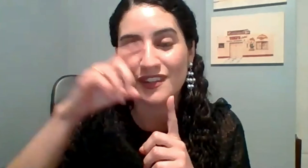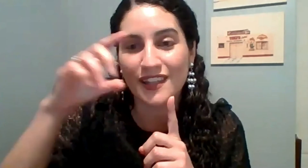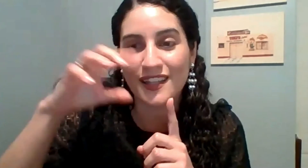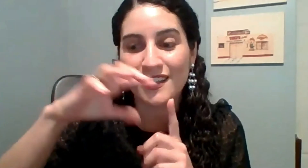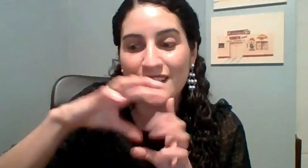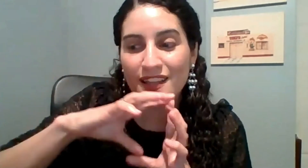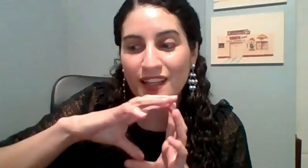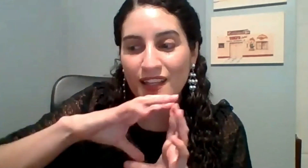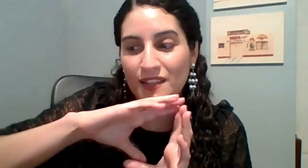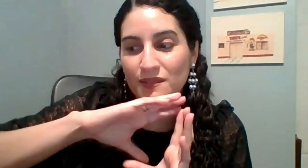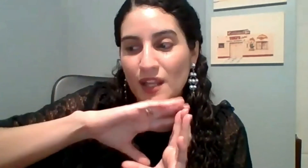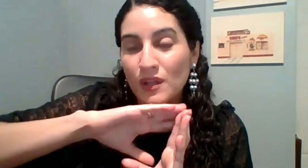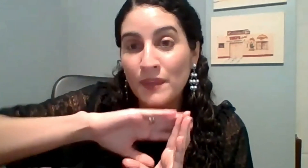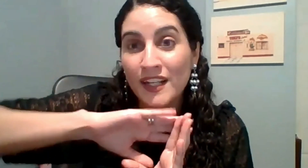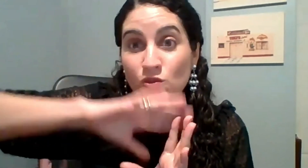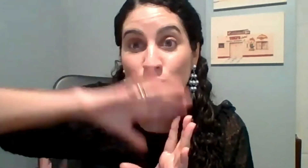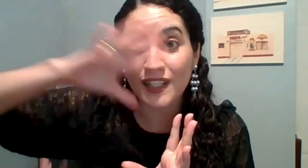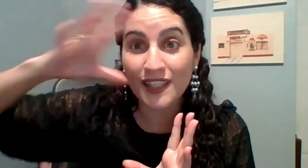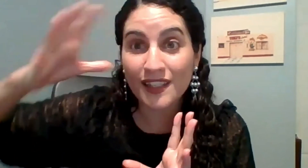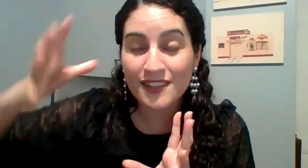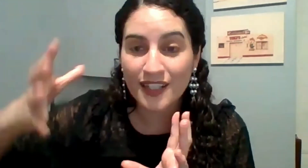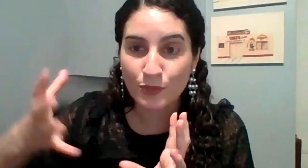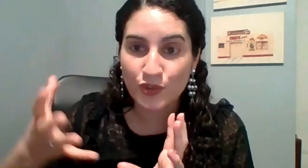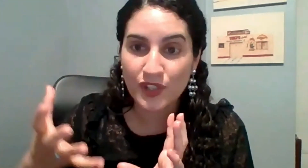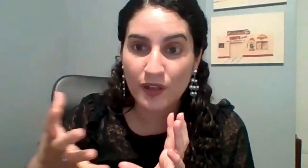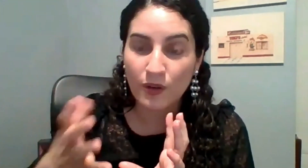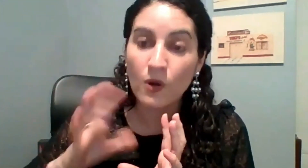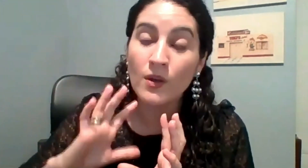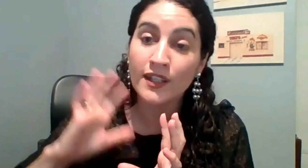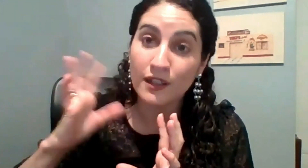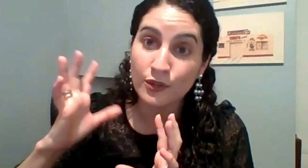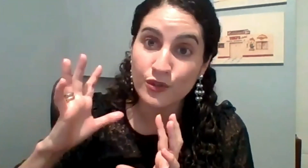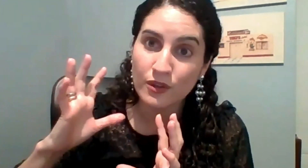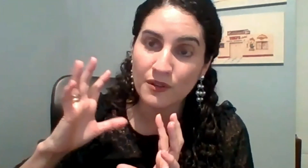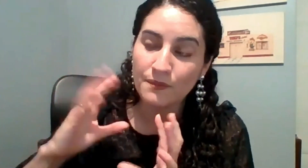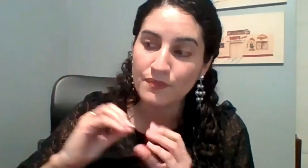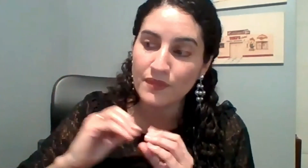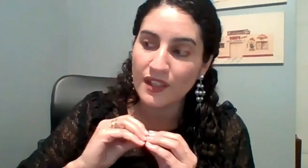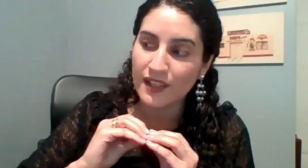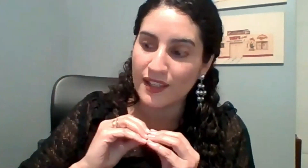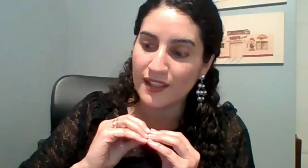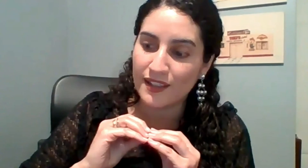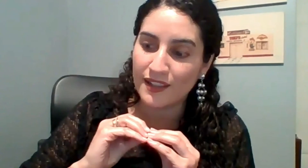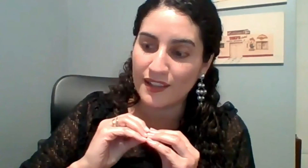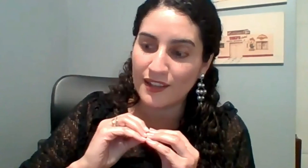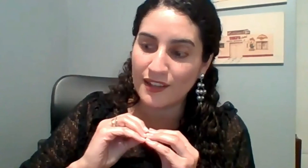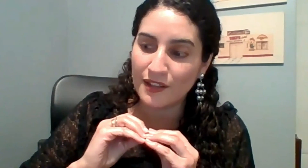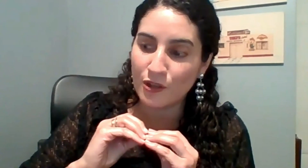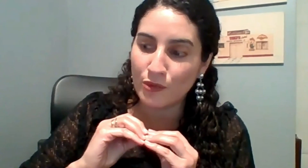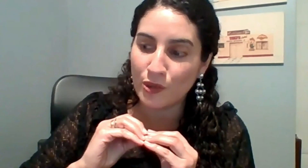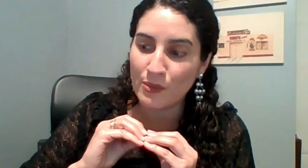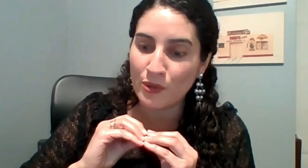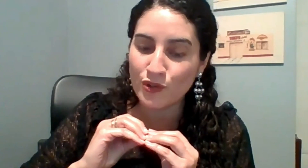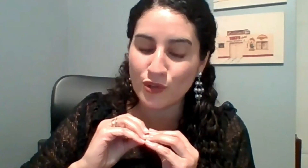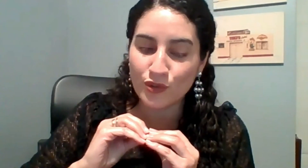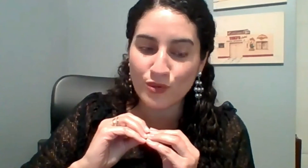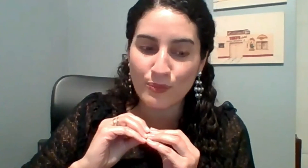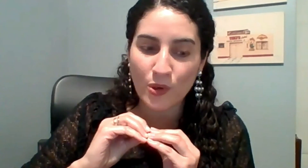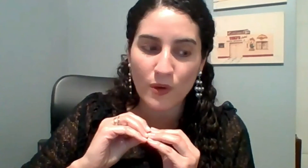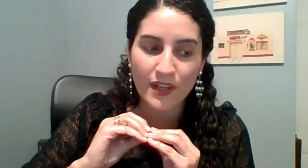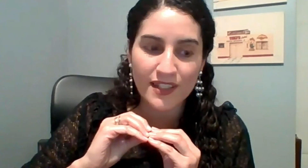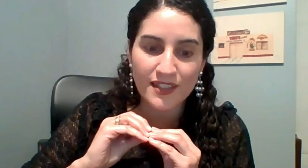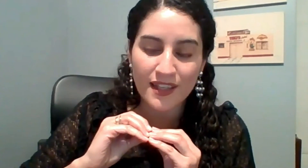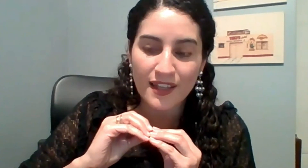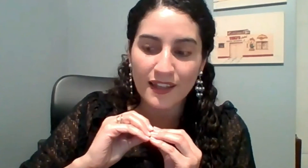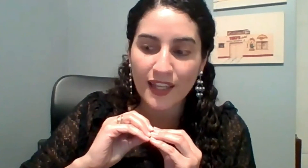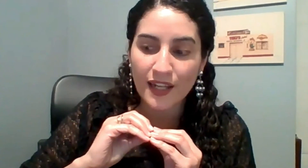grados, de alguna manera sumergirse en el museo, o incluso, como lo vemos nosotros un